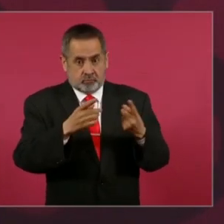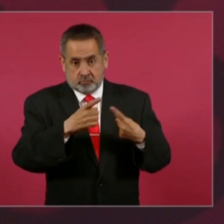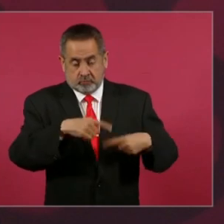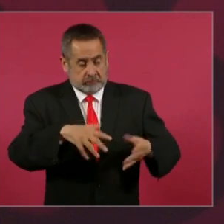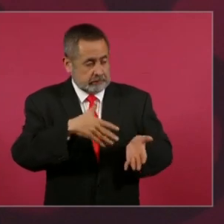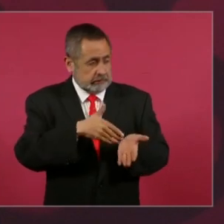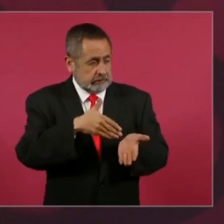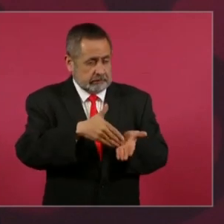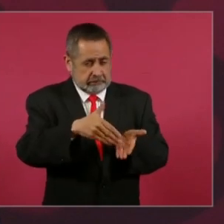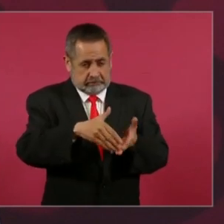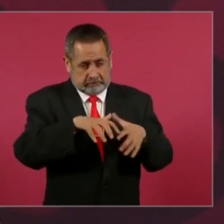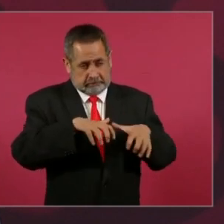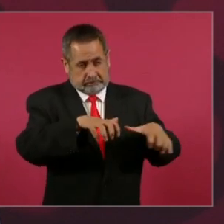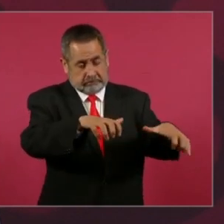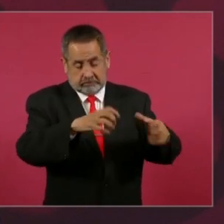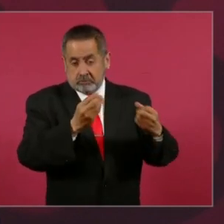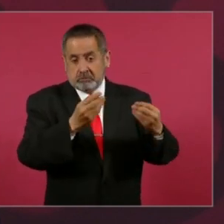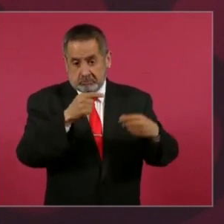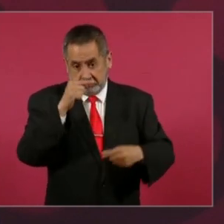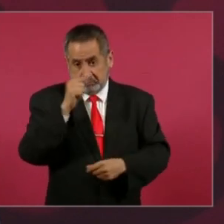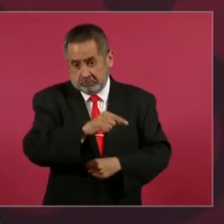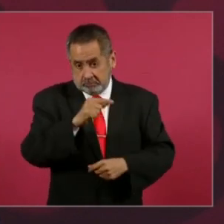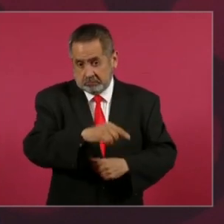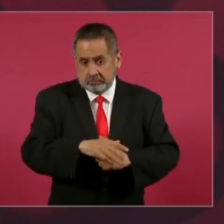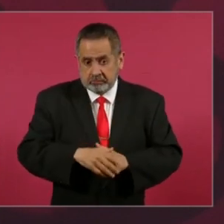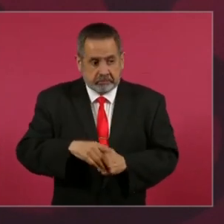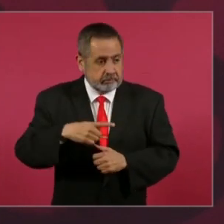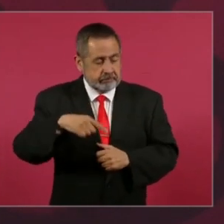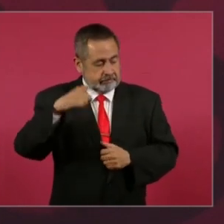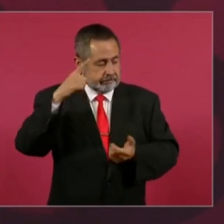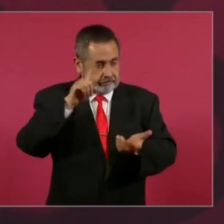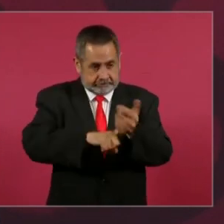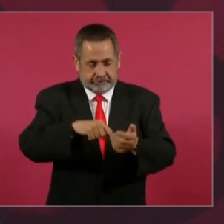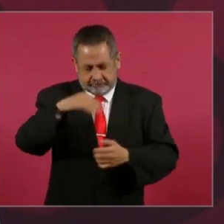Son millones. Es un pensamiento